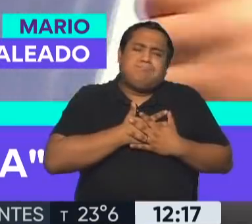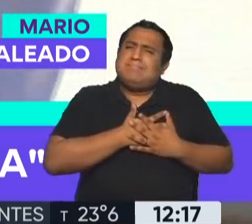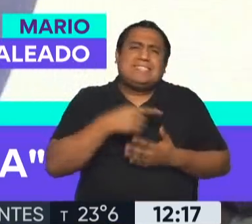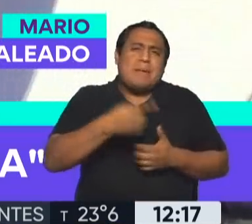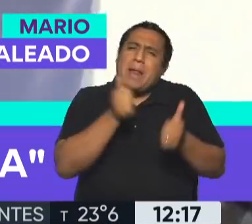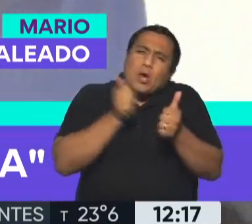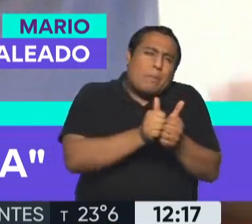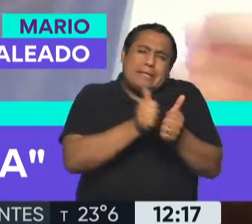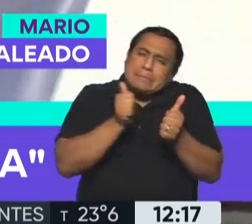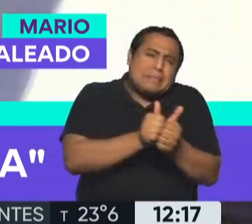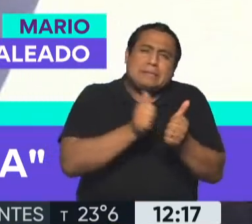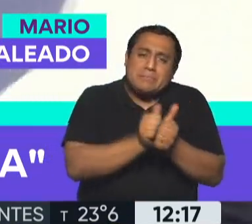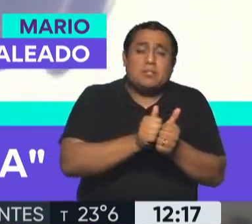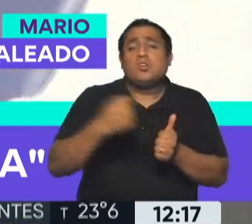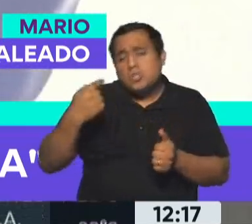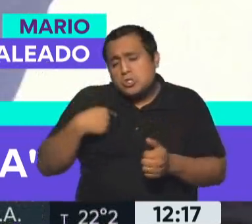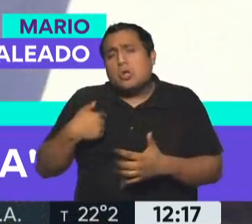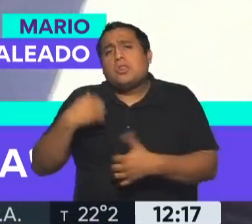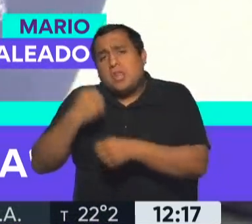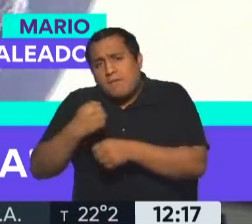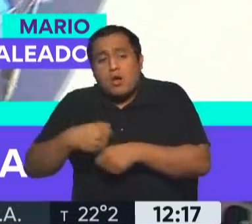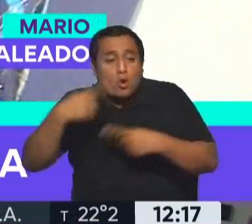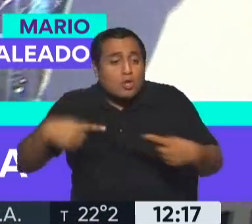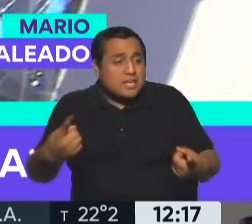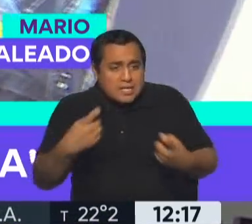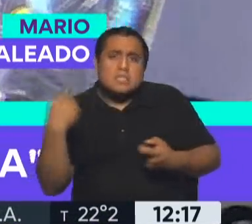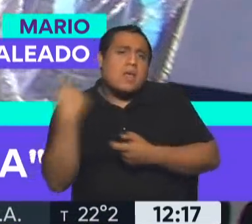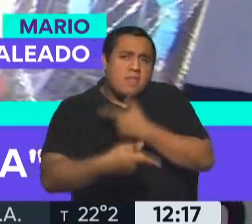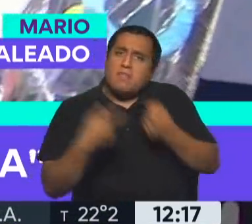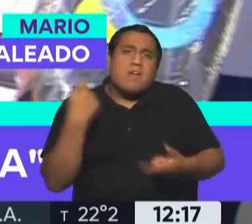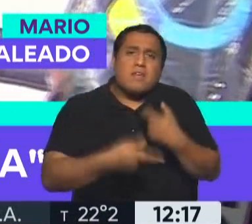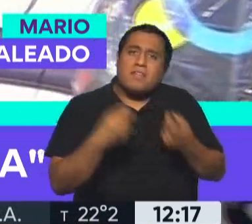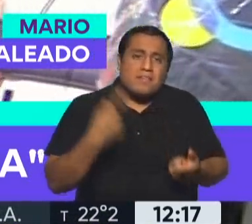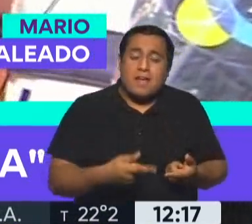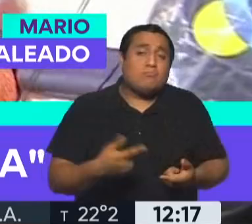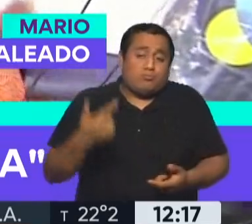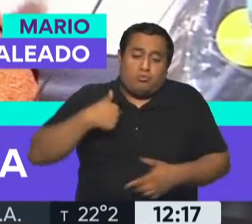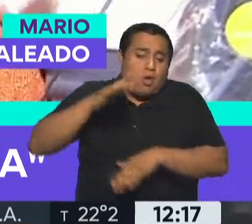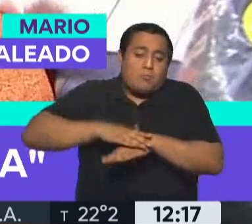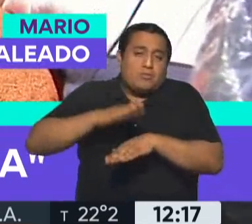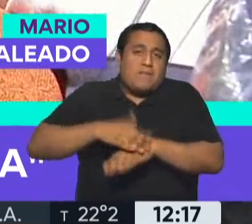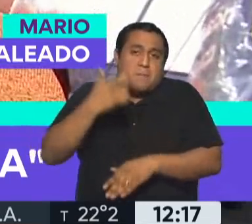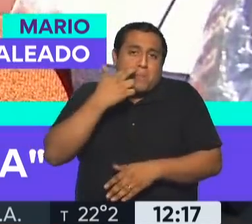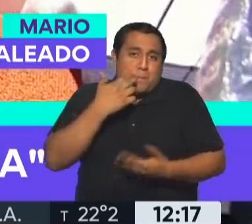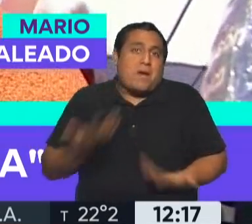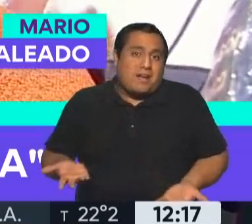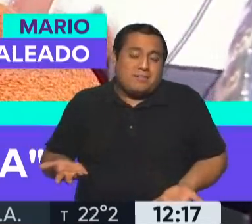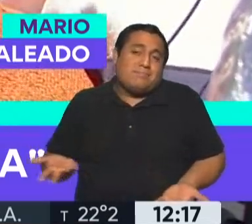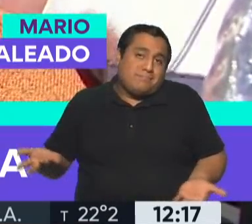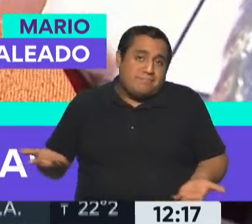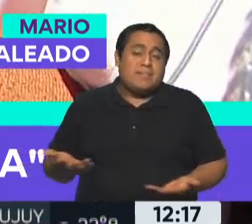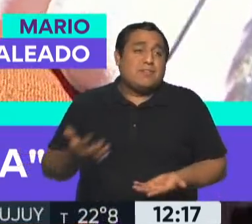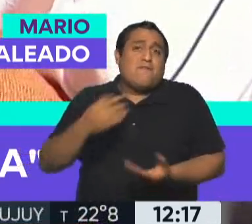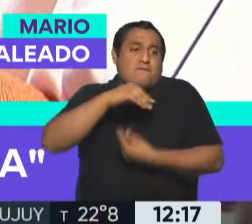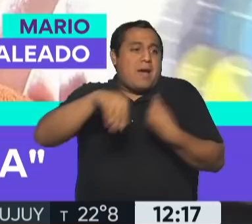lados. Y yo me cargaba de hacer mi trabajo y de darle las cosas que necesitaba a mi hijo. Es lo que me toca como padre y lo que me toca como